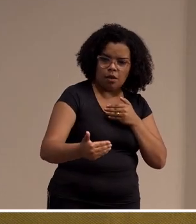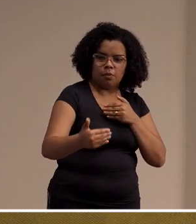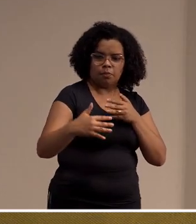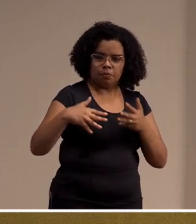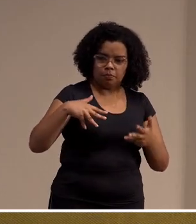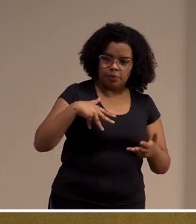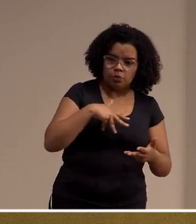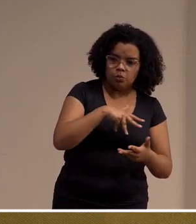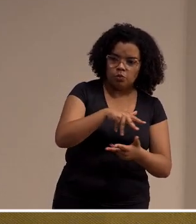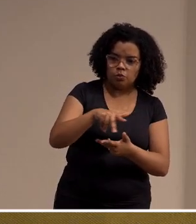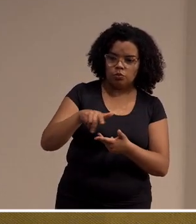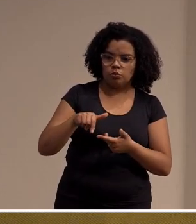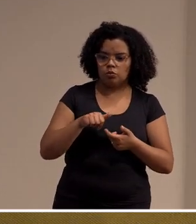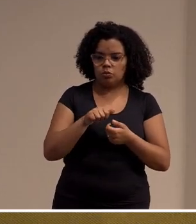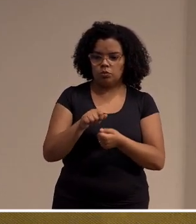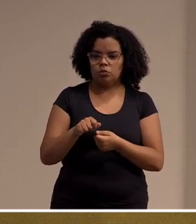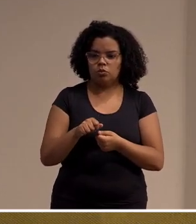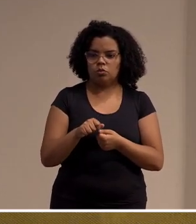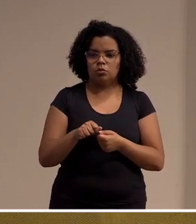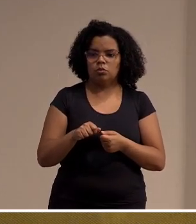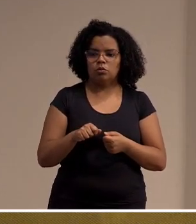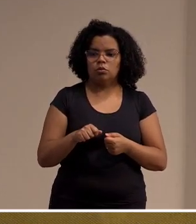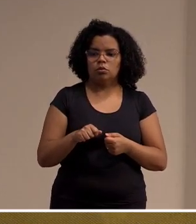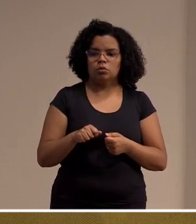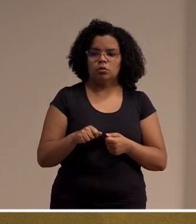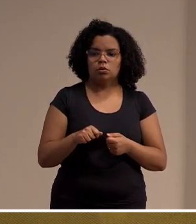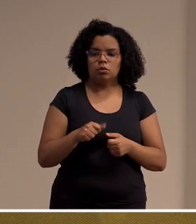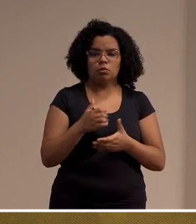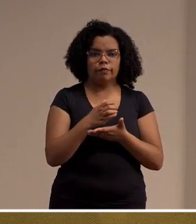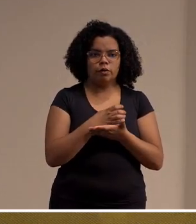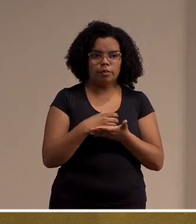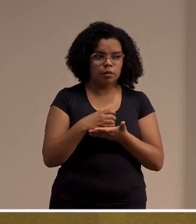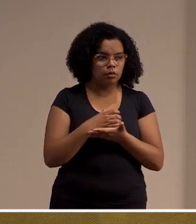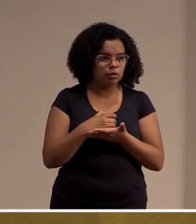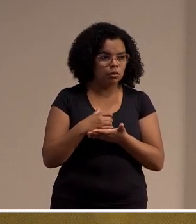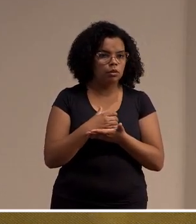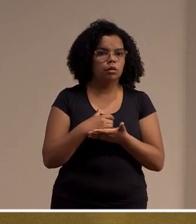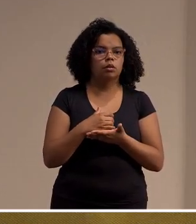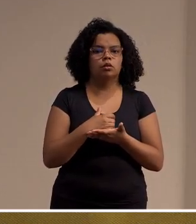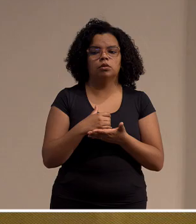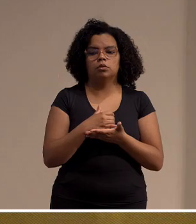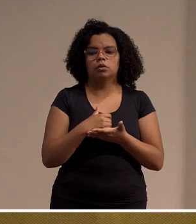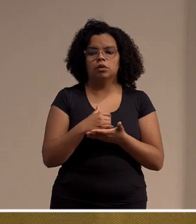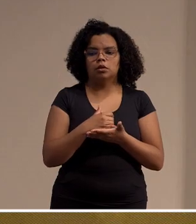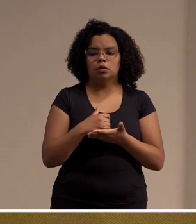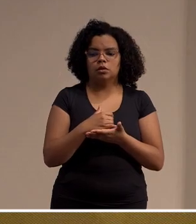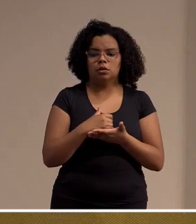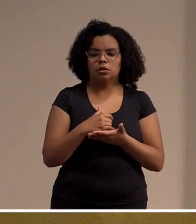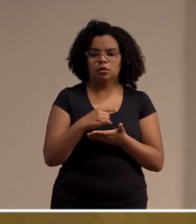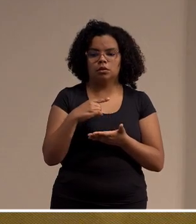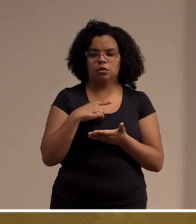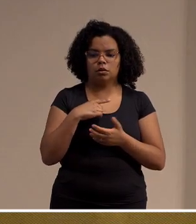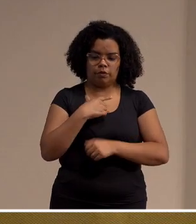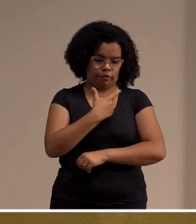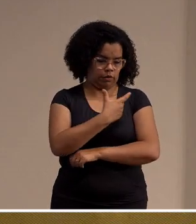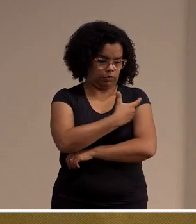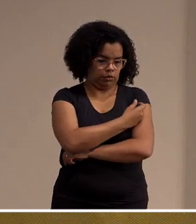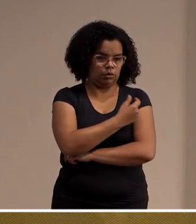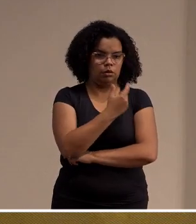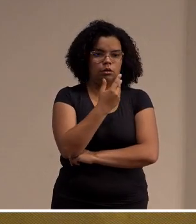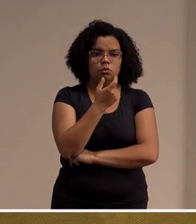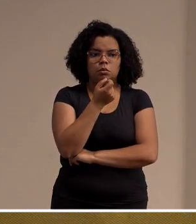mundo, incluido países del norte global, las farmacéuticas desarrollaron vacinas y medicamentos con una